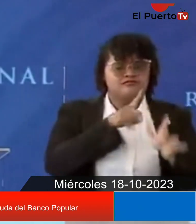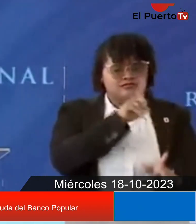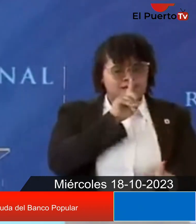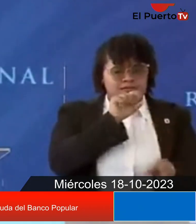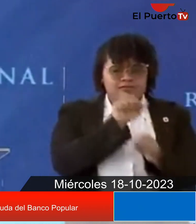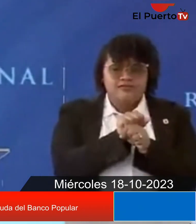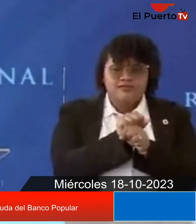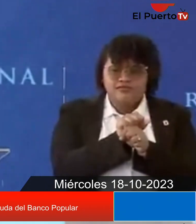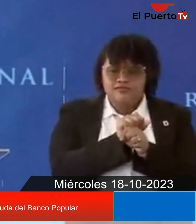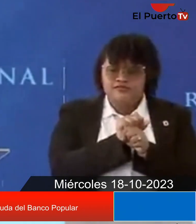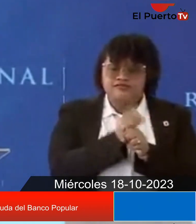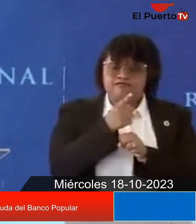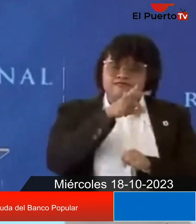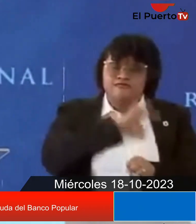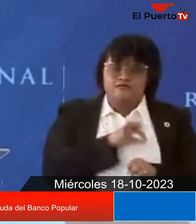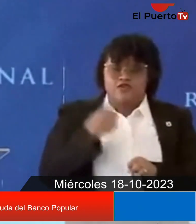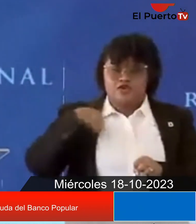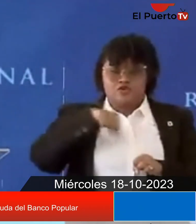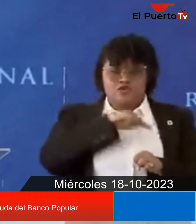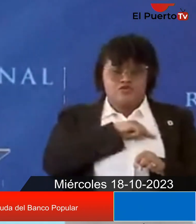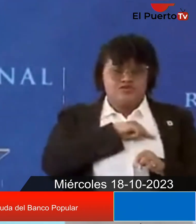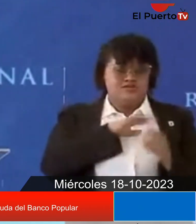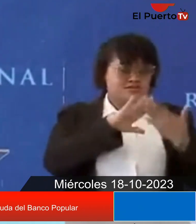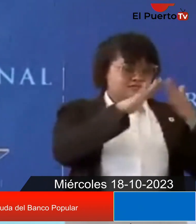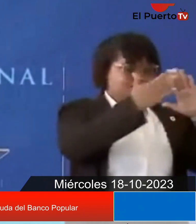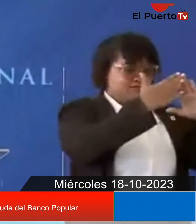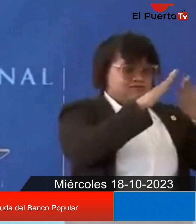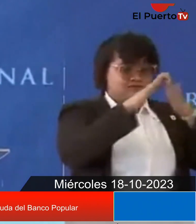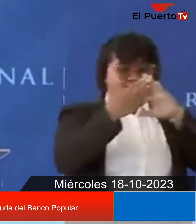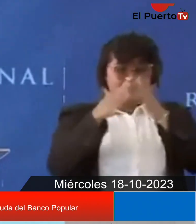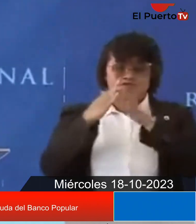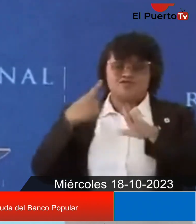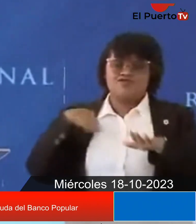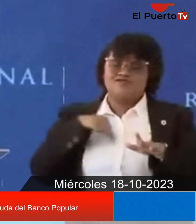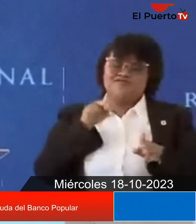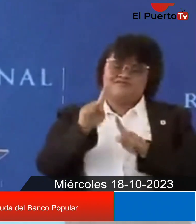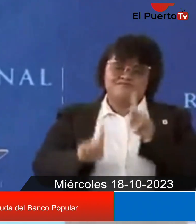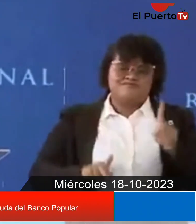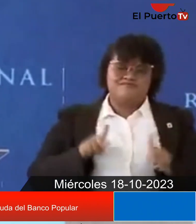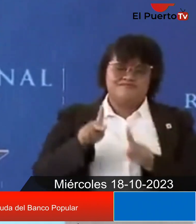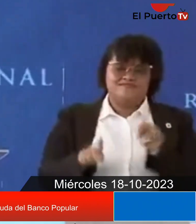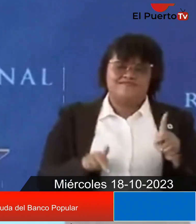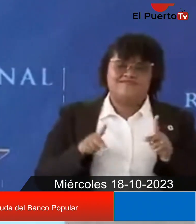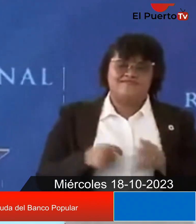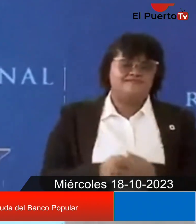compromiso con el bienestar de nuestras comunidades y de nuestra gente.